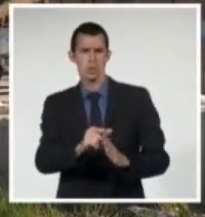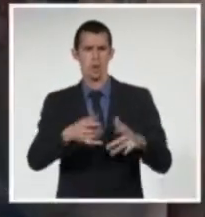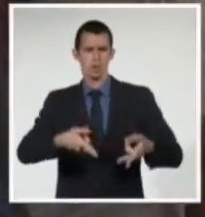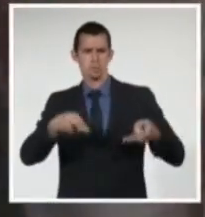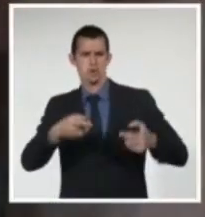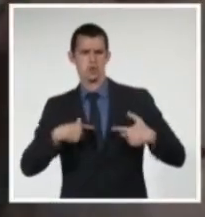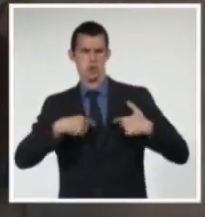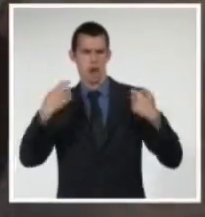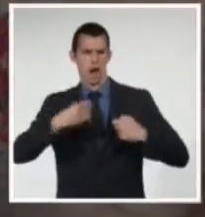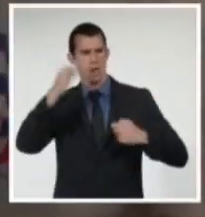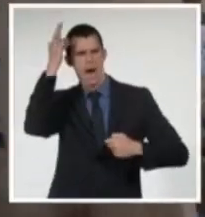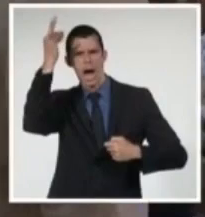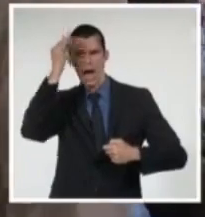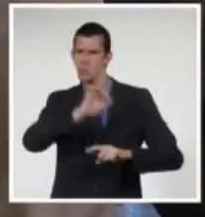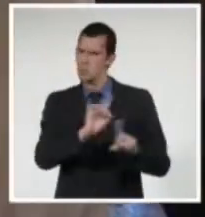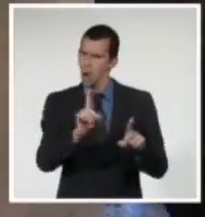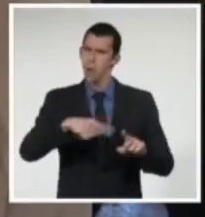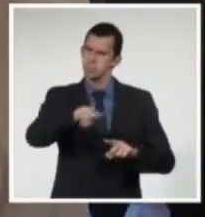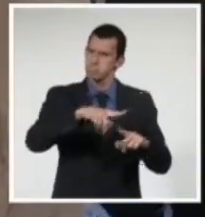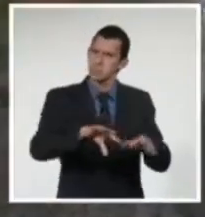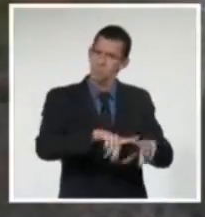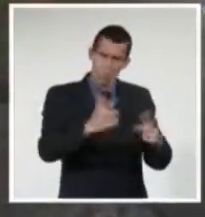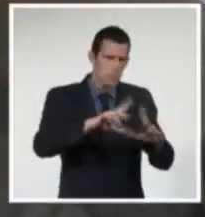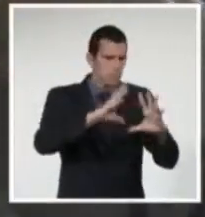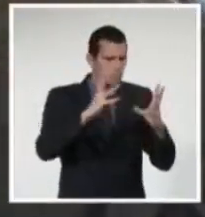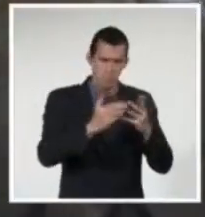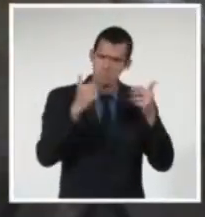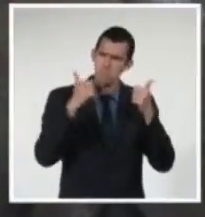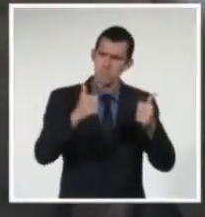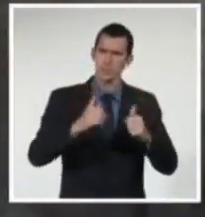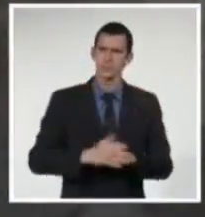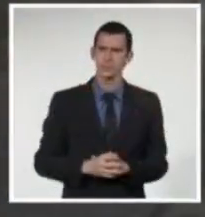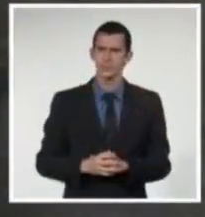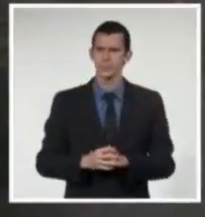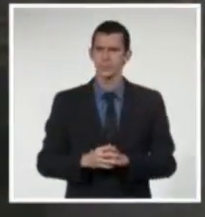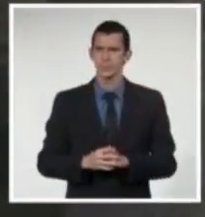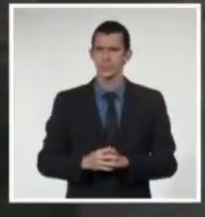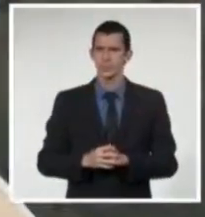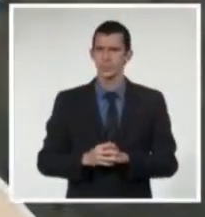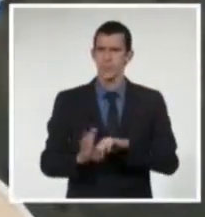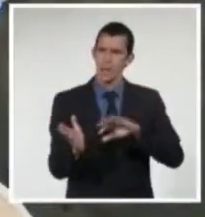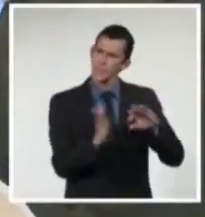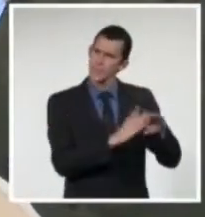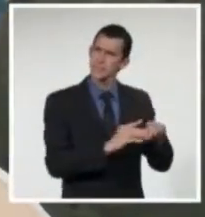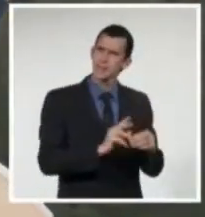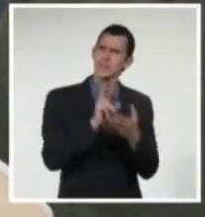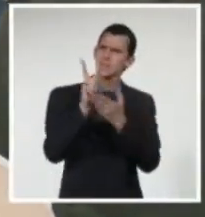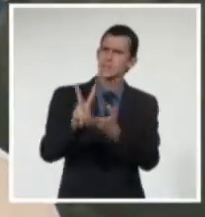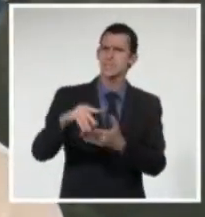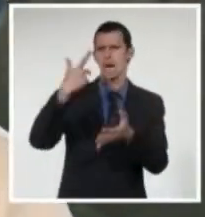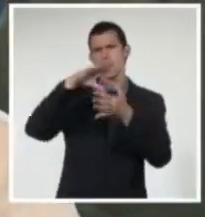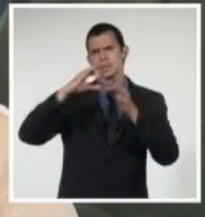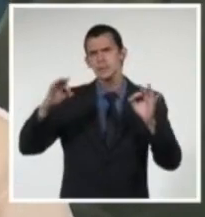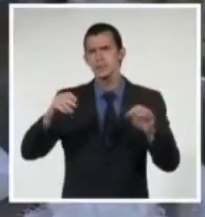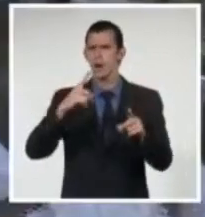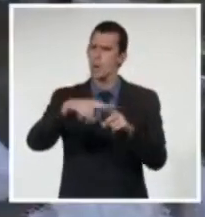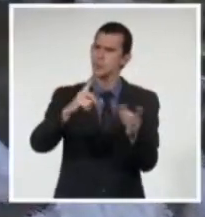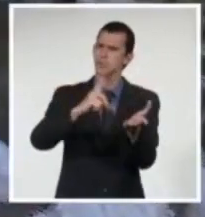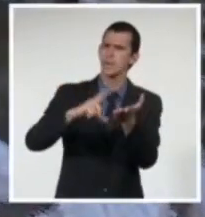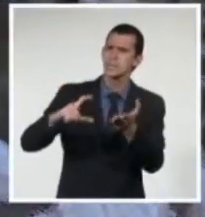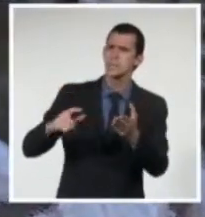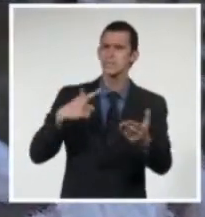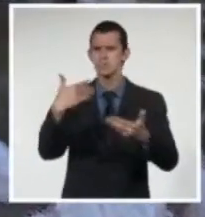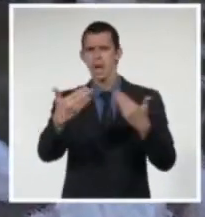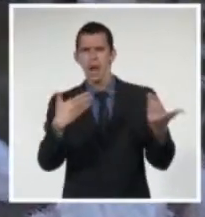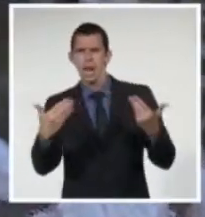huracán, el Consejo de Defensa Provincial en Artemisa, junto a otras autoridades del partido, intercambiaron con pobladores y constataron